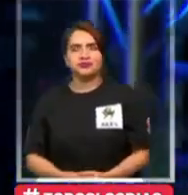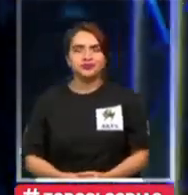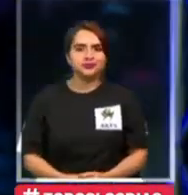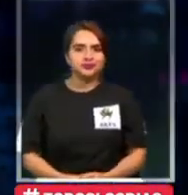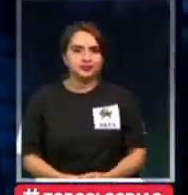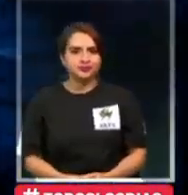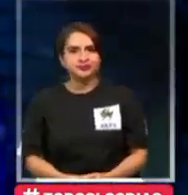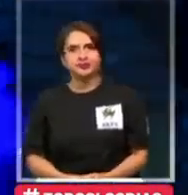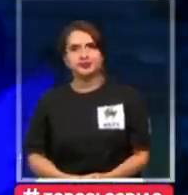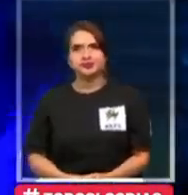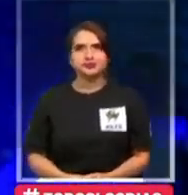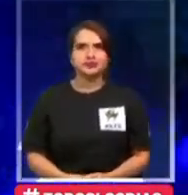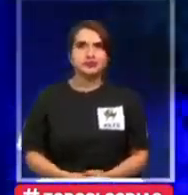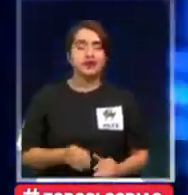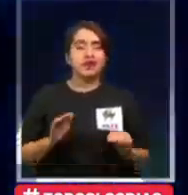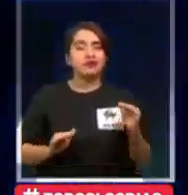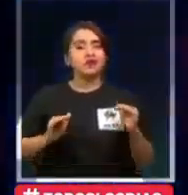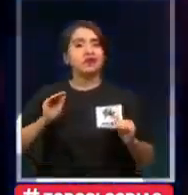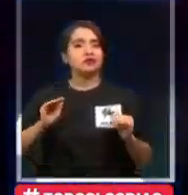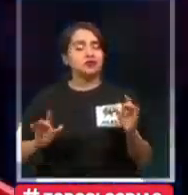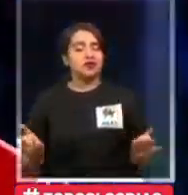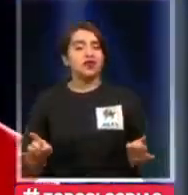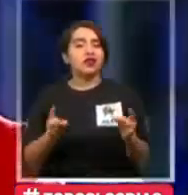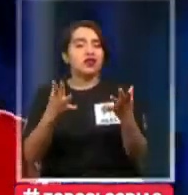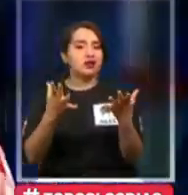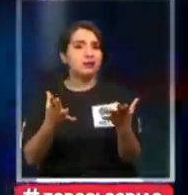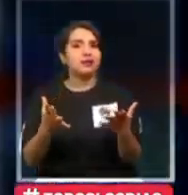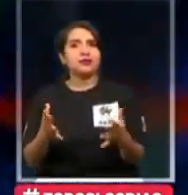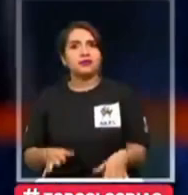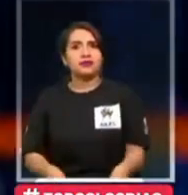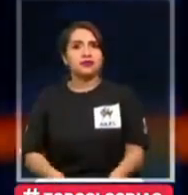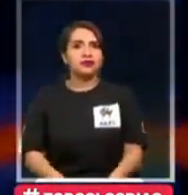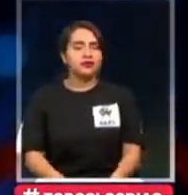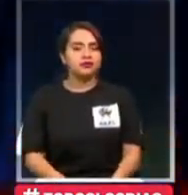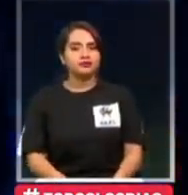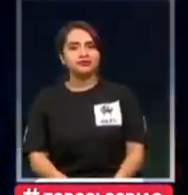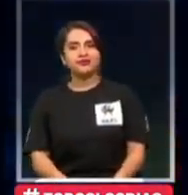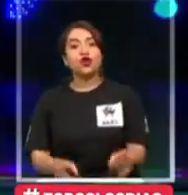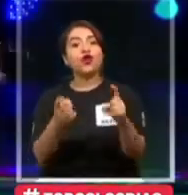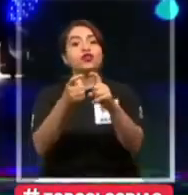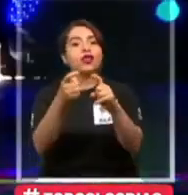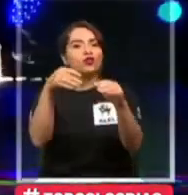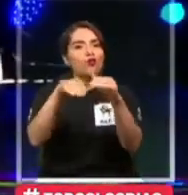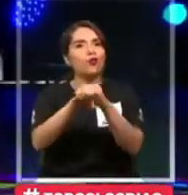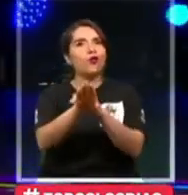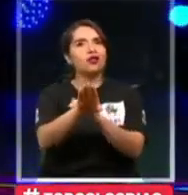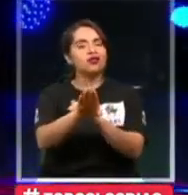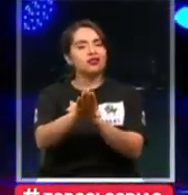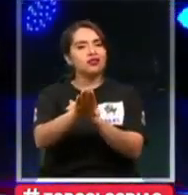Así de retrato, guarda mi contacto.